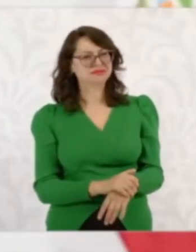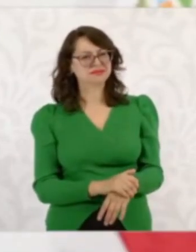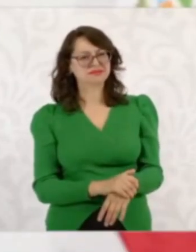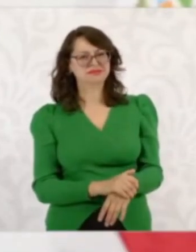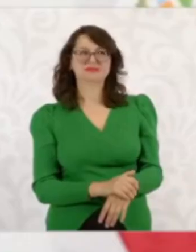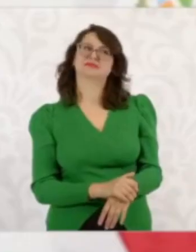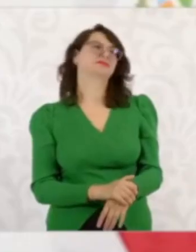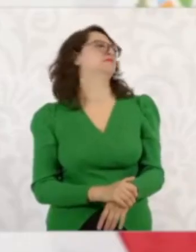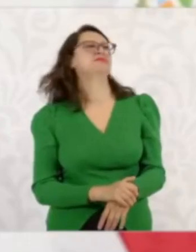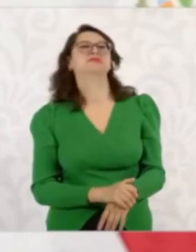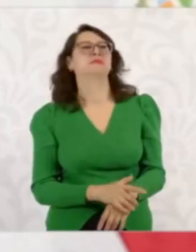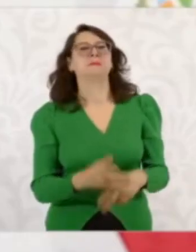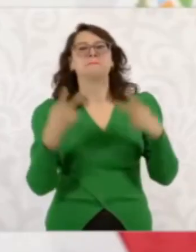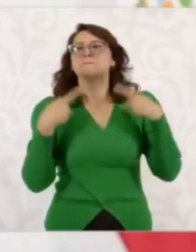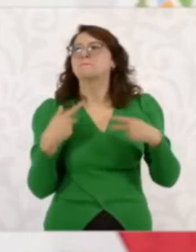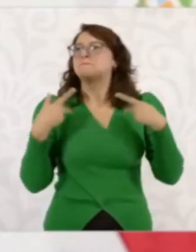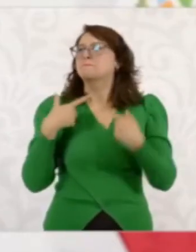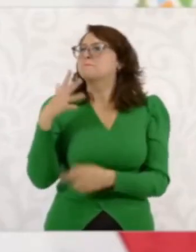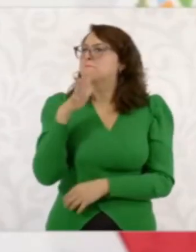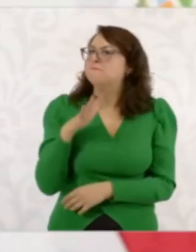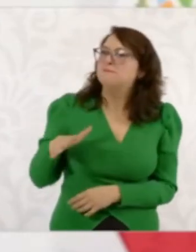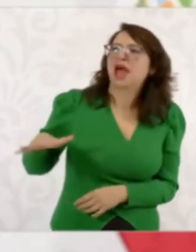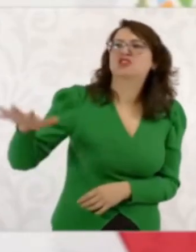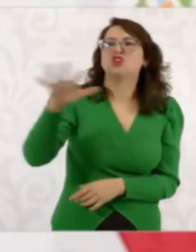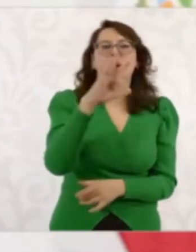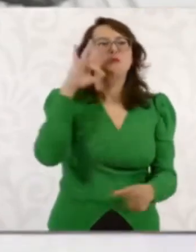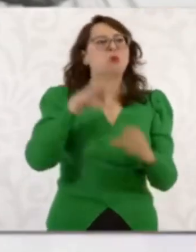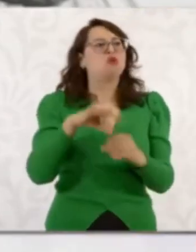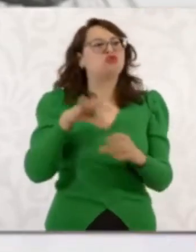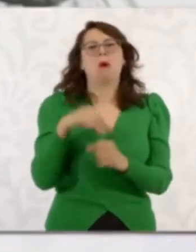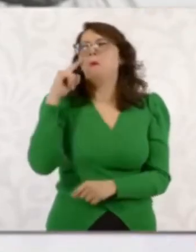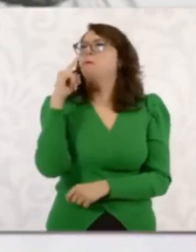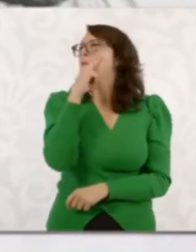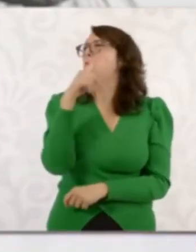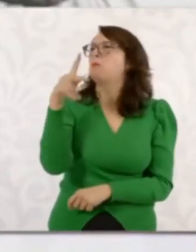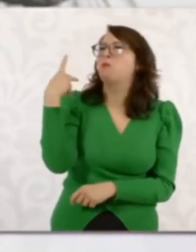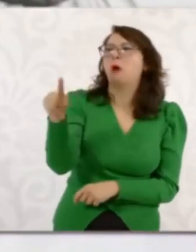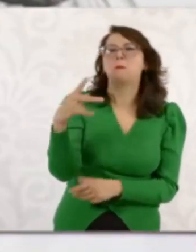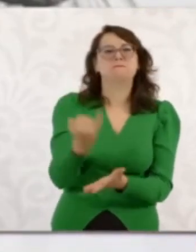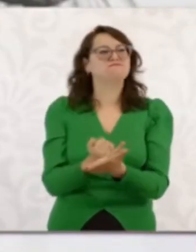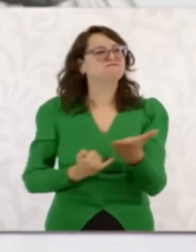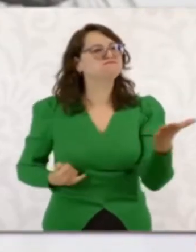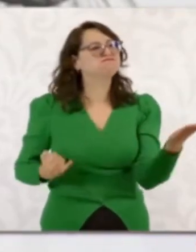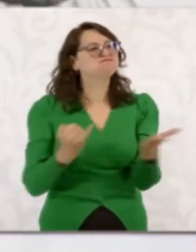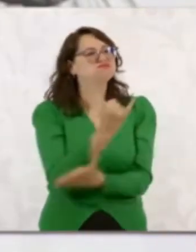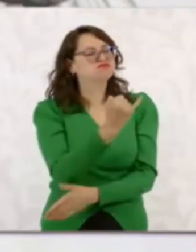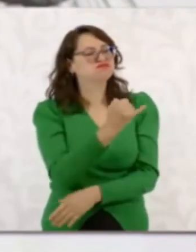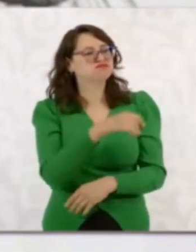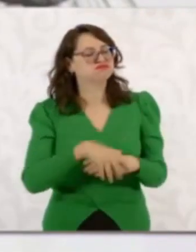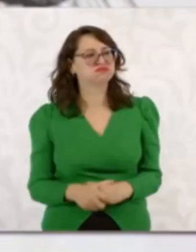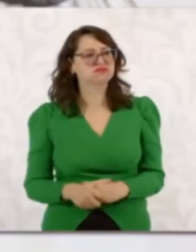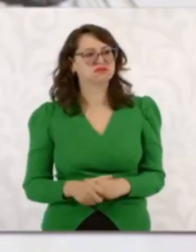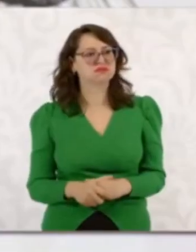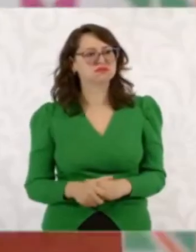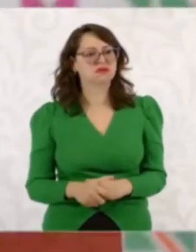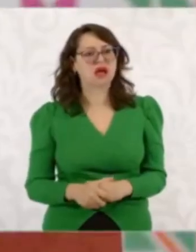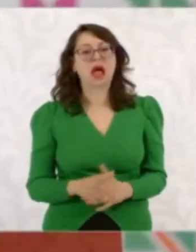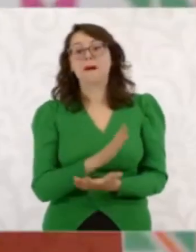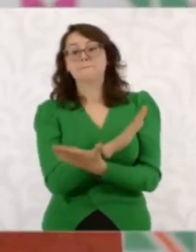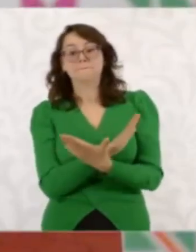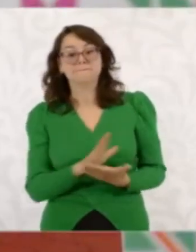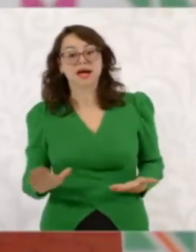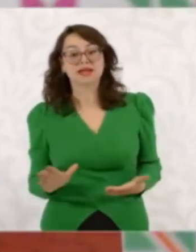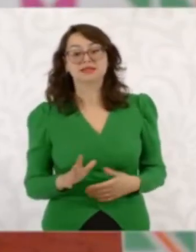el pueblo decida quién lo gobierna. Eso por un lado. Y por otro lado, el